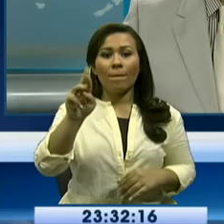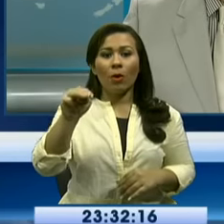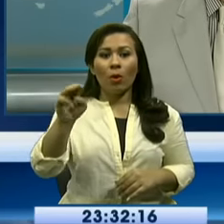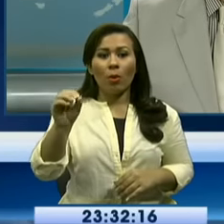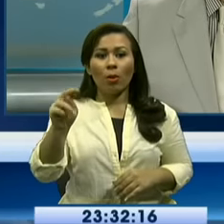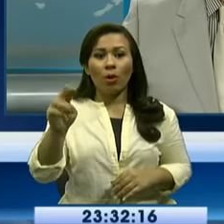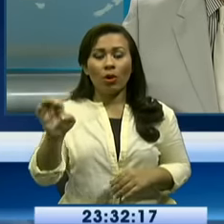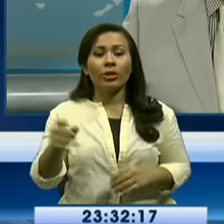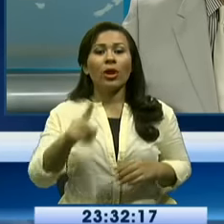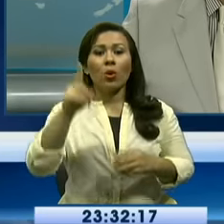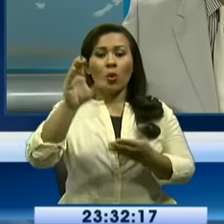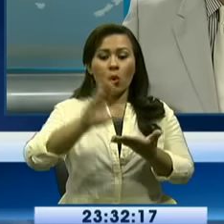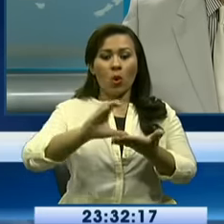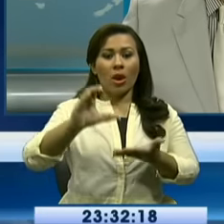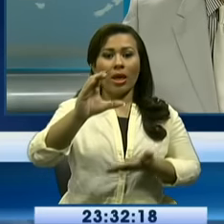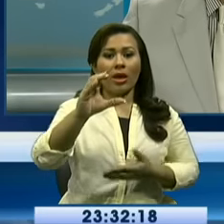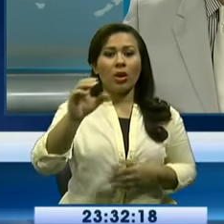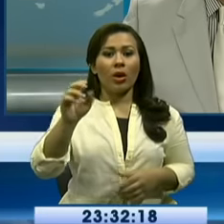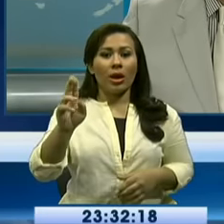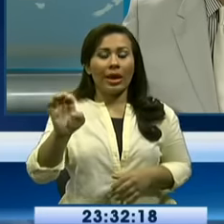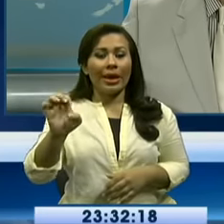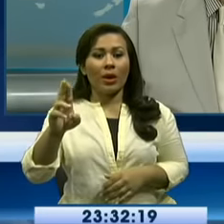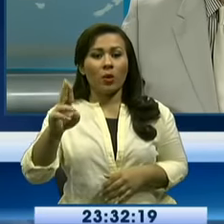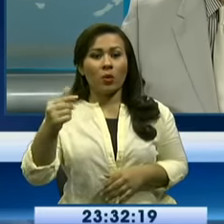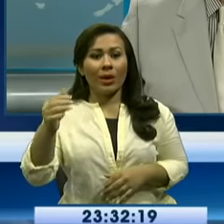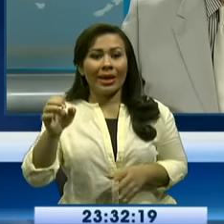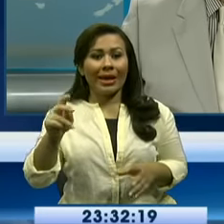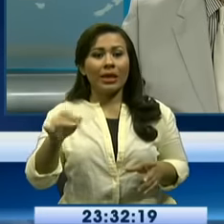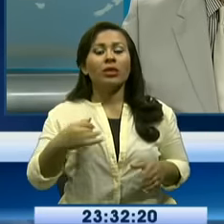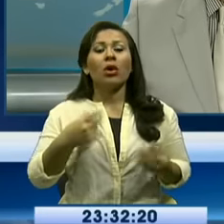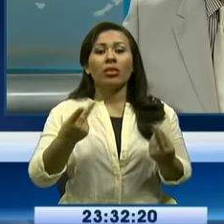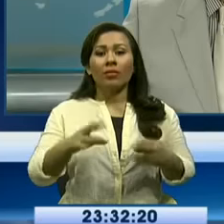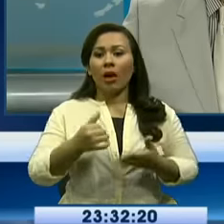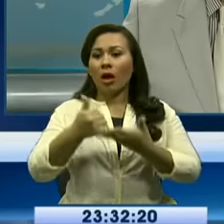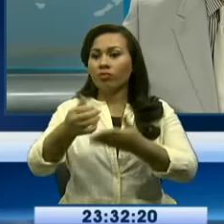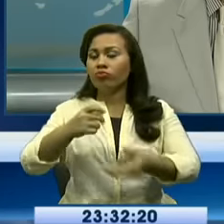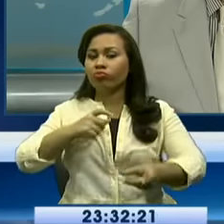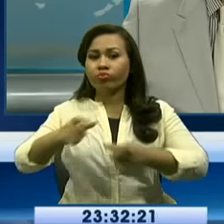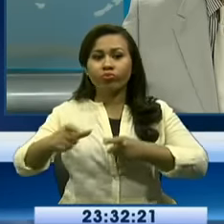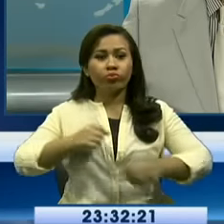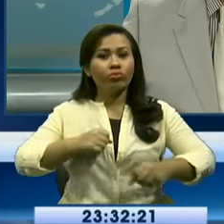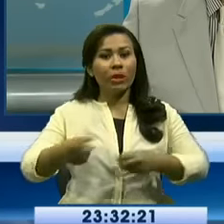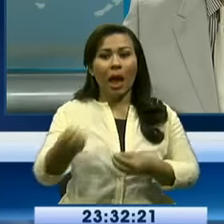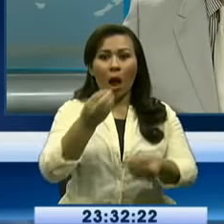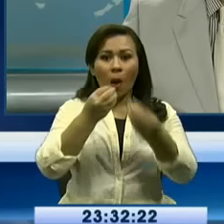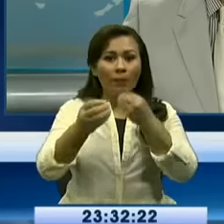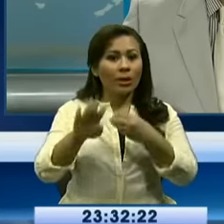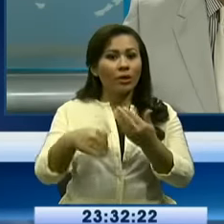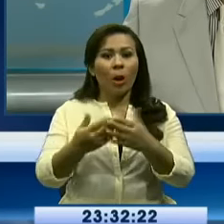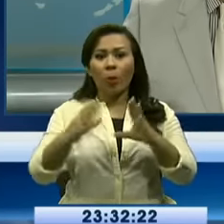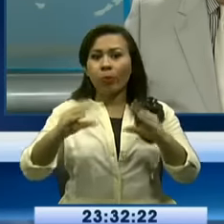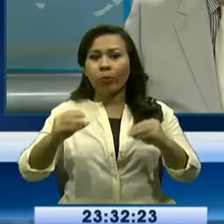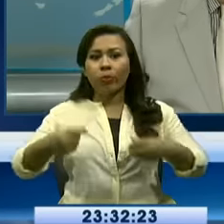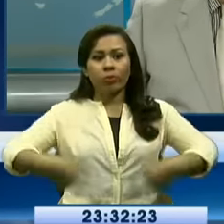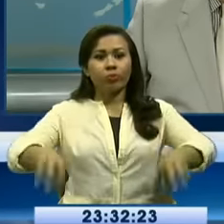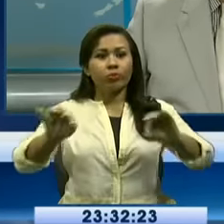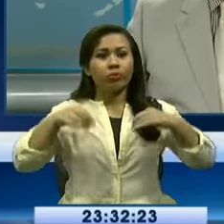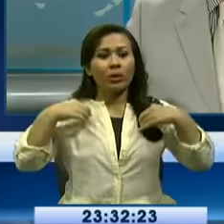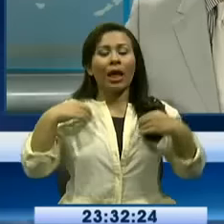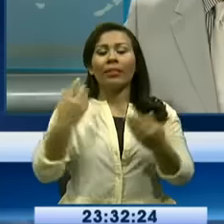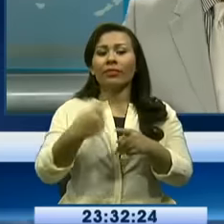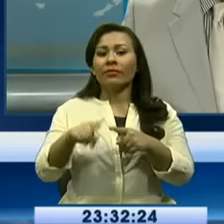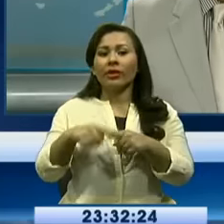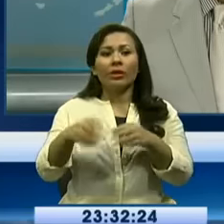Colegio Réplica Buen Espejo, donde ya se ha dado toda la asistencia social, la asistencia humanitaria, los kits de descanso, colchones, sábanas. También